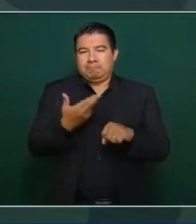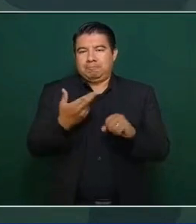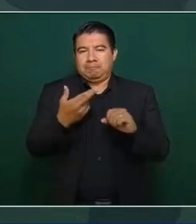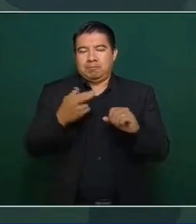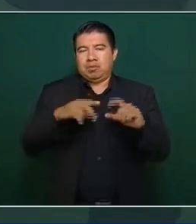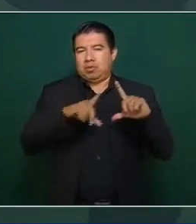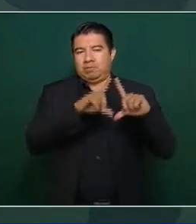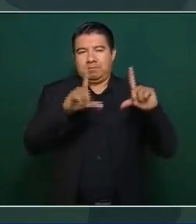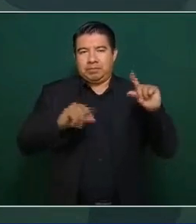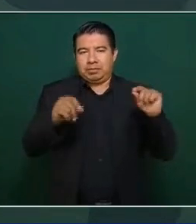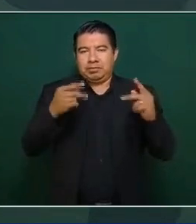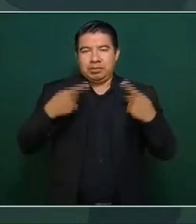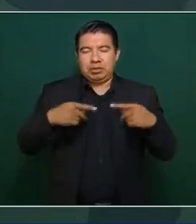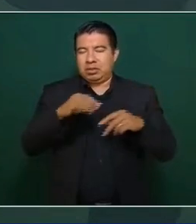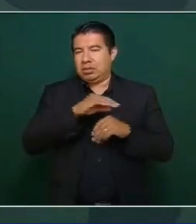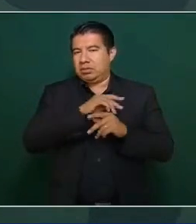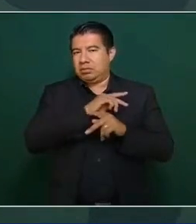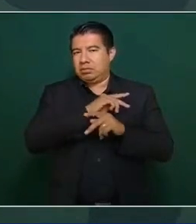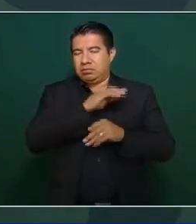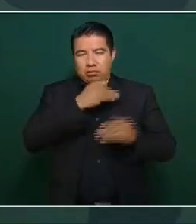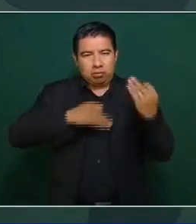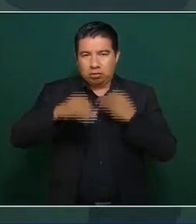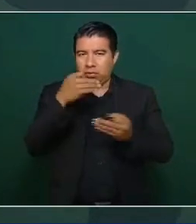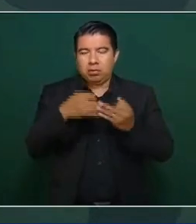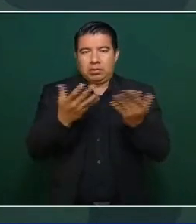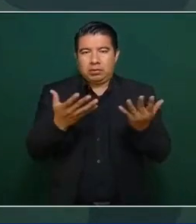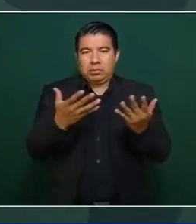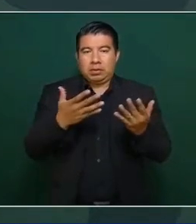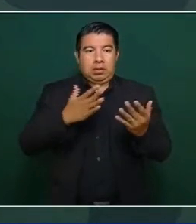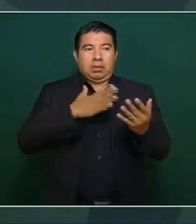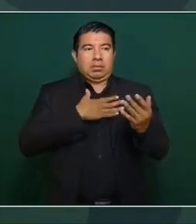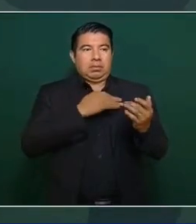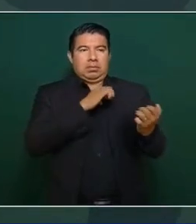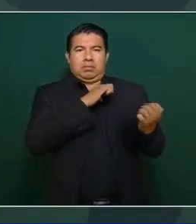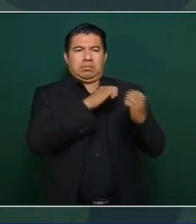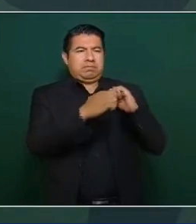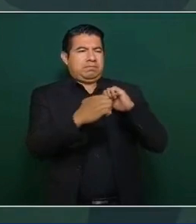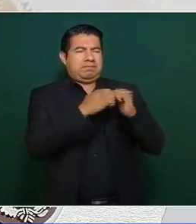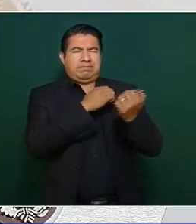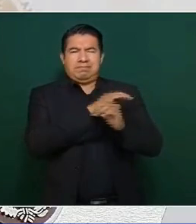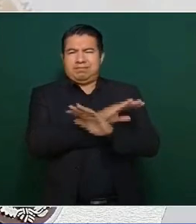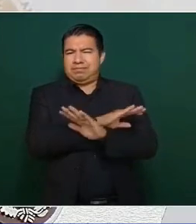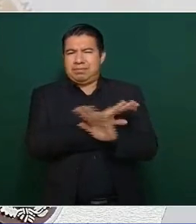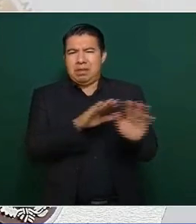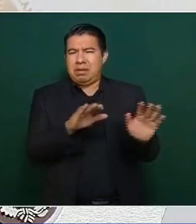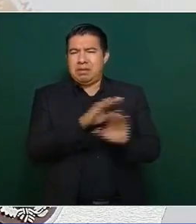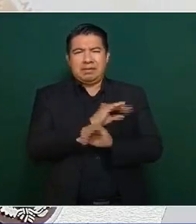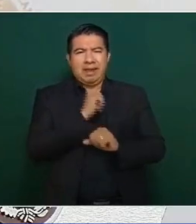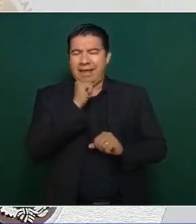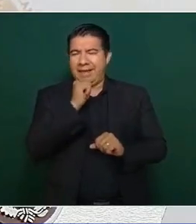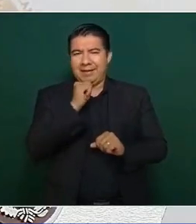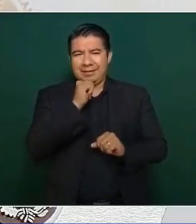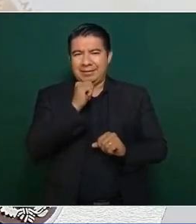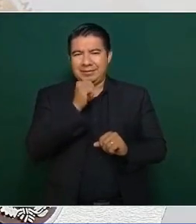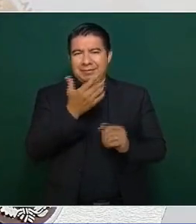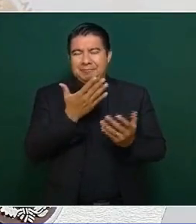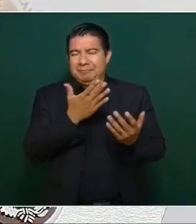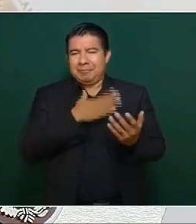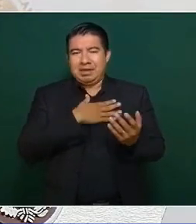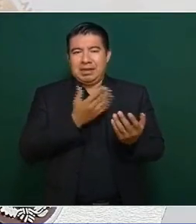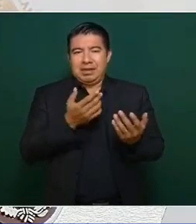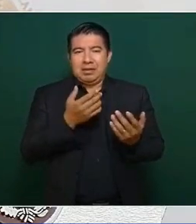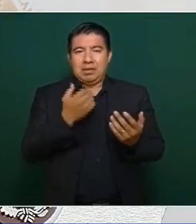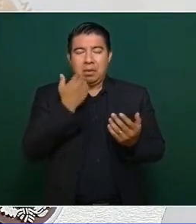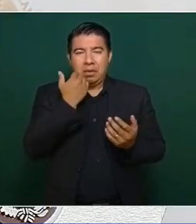la verdad es que no tenemos enemigos ni queremos tenerlos.